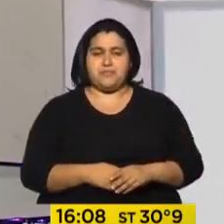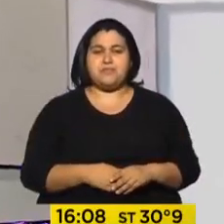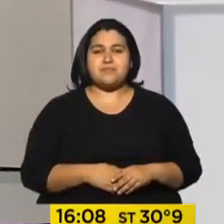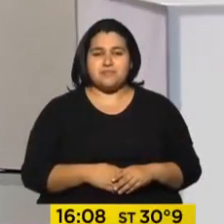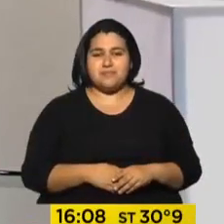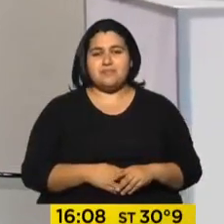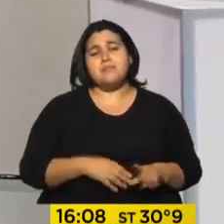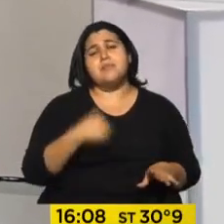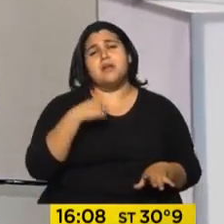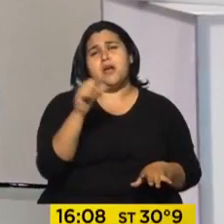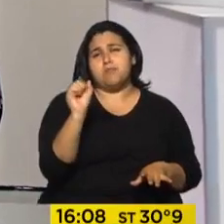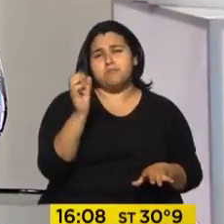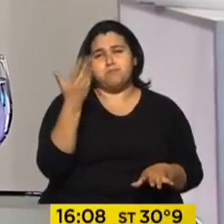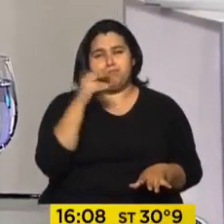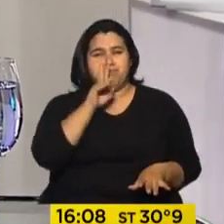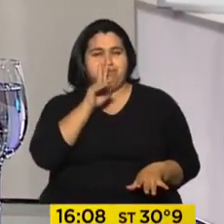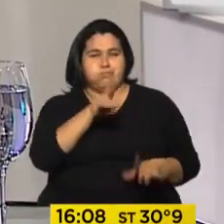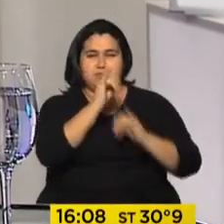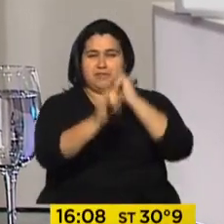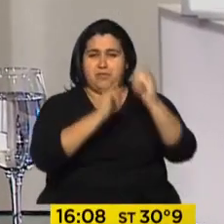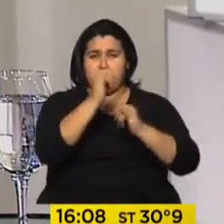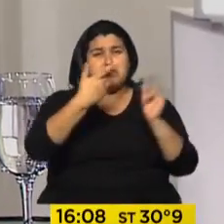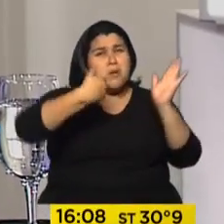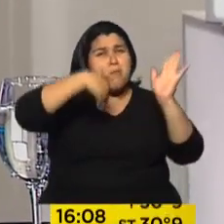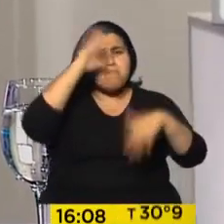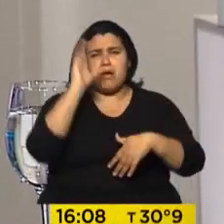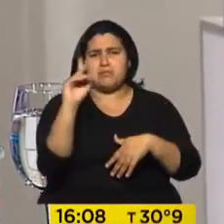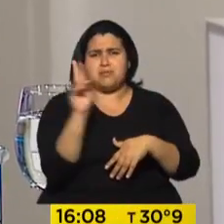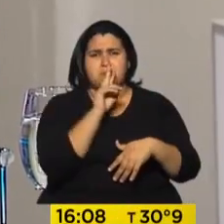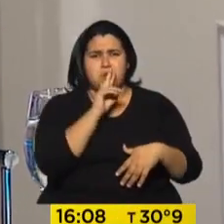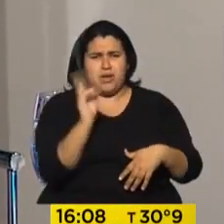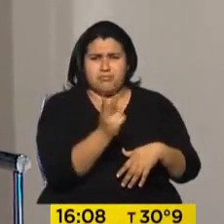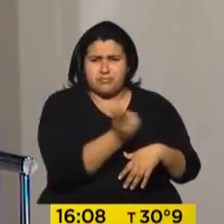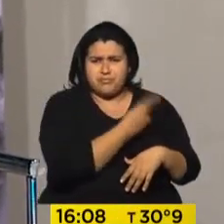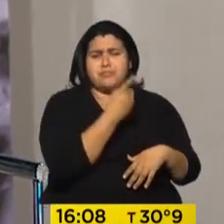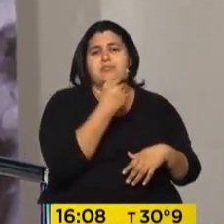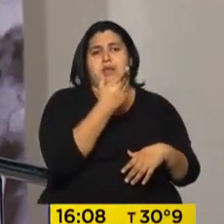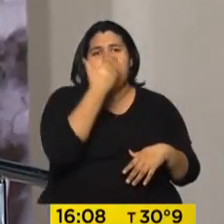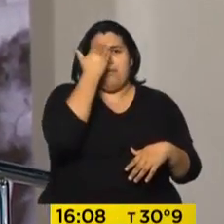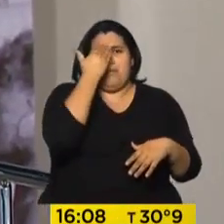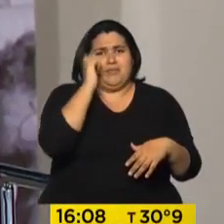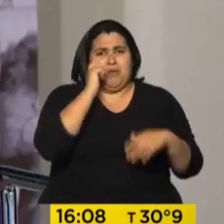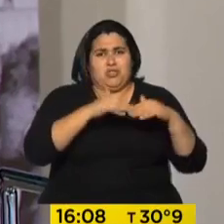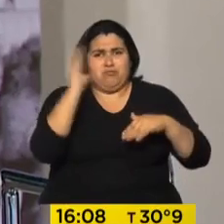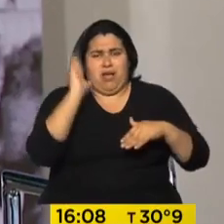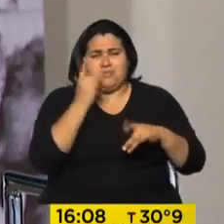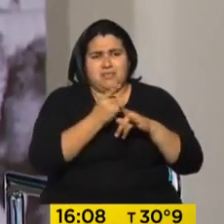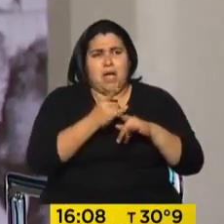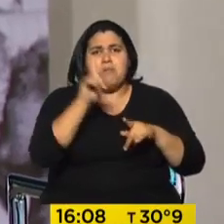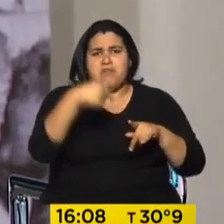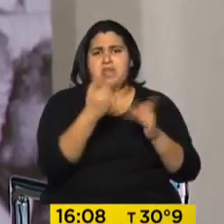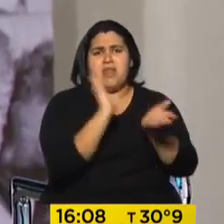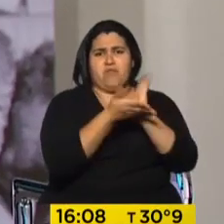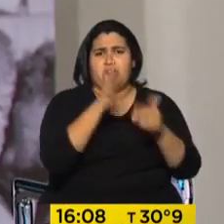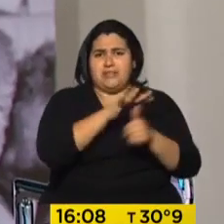Bueno, lo veíamos recién en el informe. La principal causa de muerte en las mujeres mayores de 15 años es la violencia de género. Y para